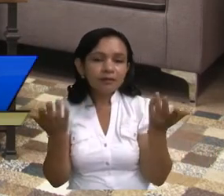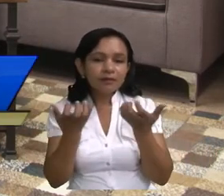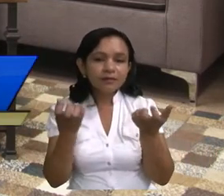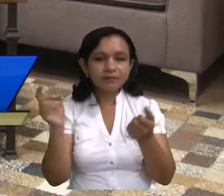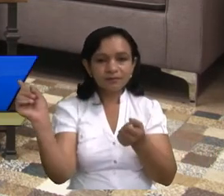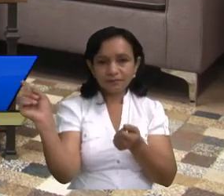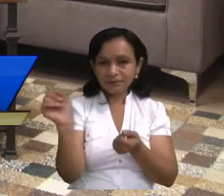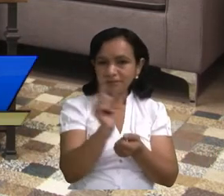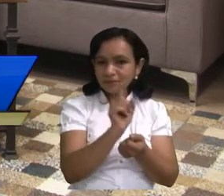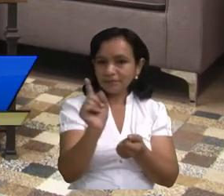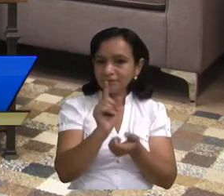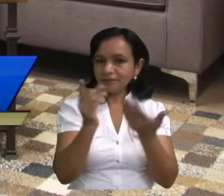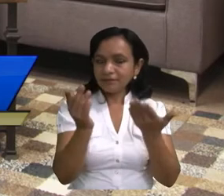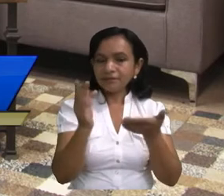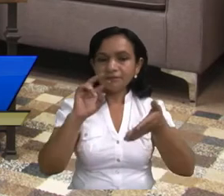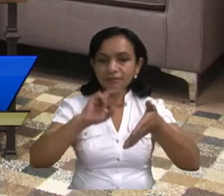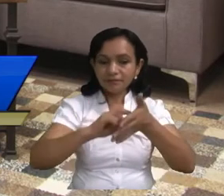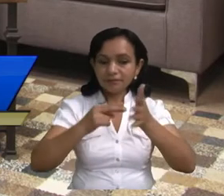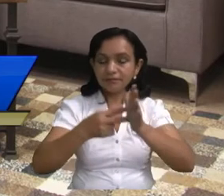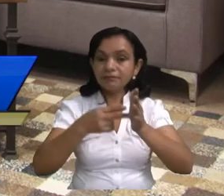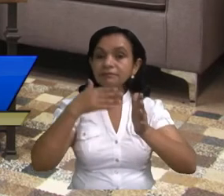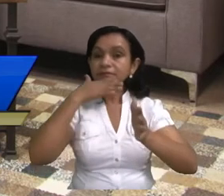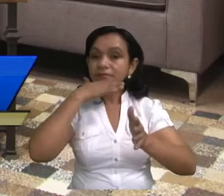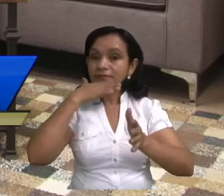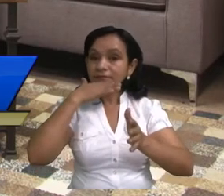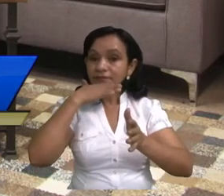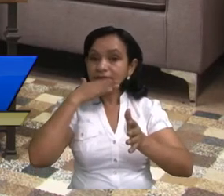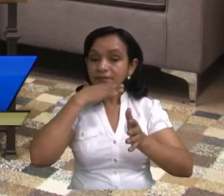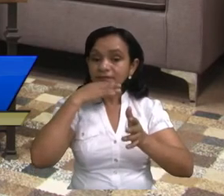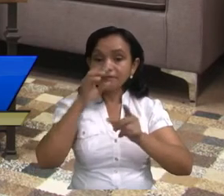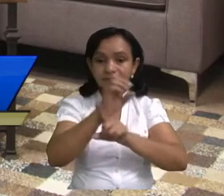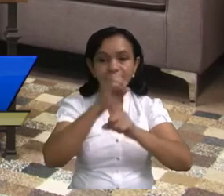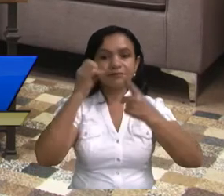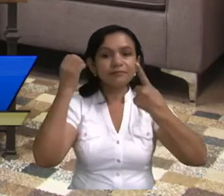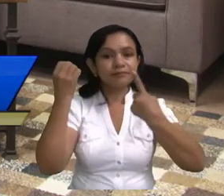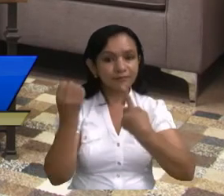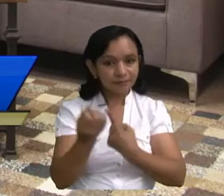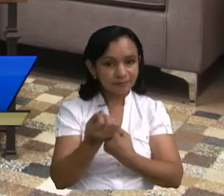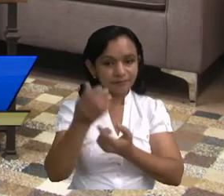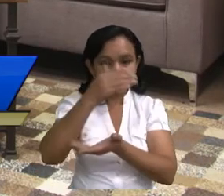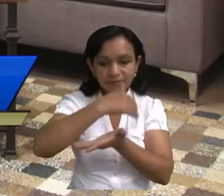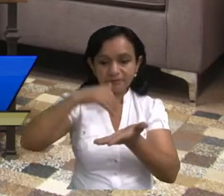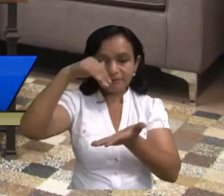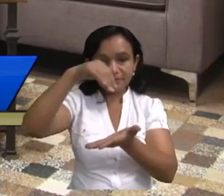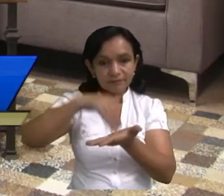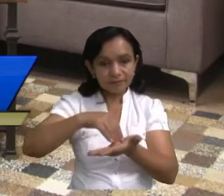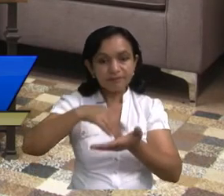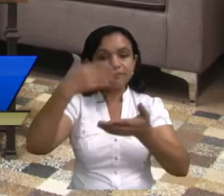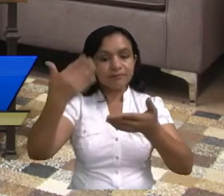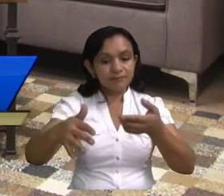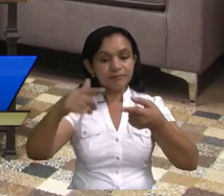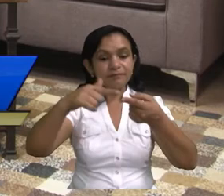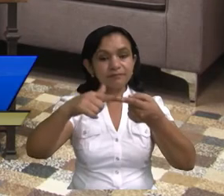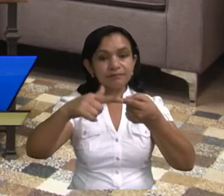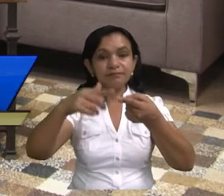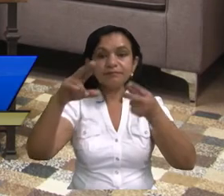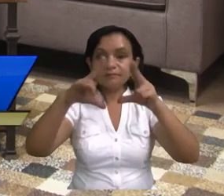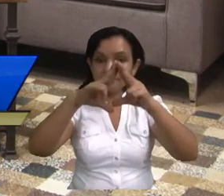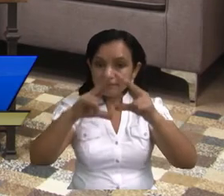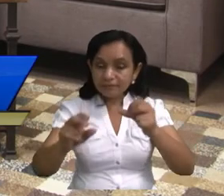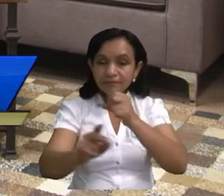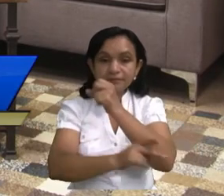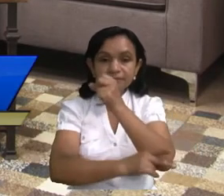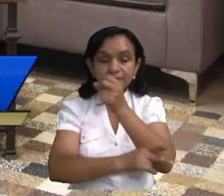aquí. Realmente implica una complejidad para el nivel organizativo como sede, pero también implica que Nicaragua o el país